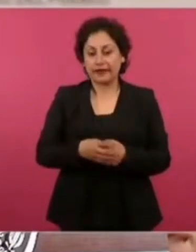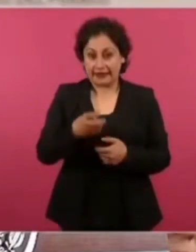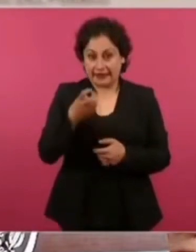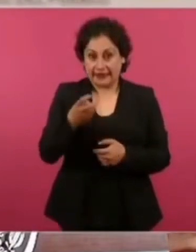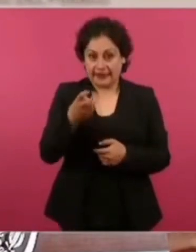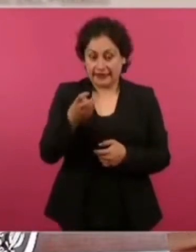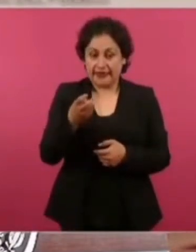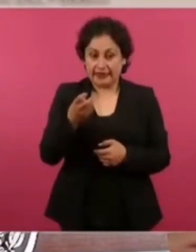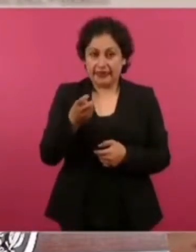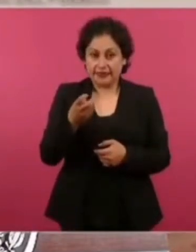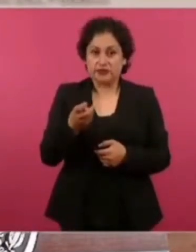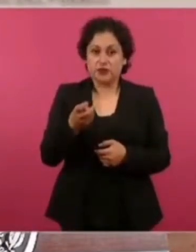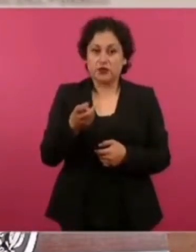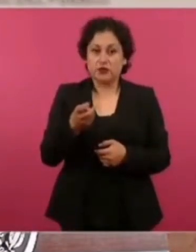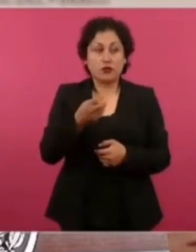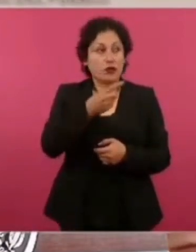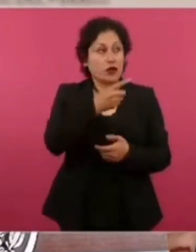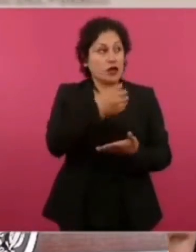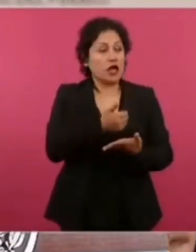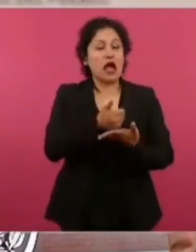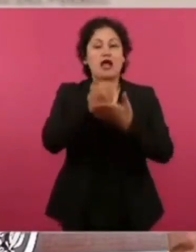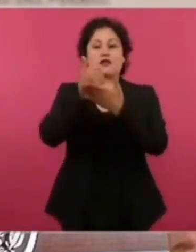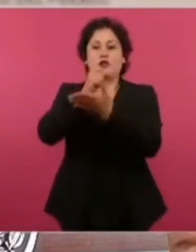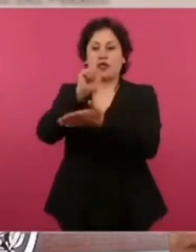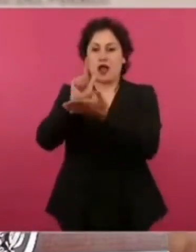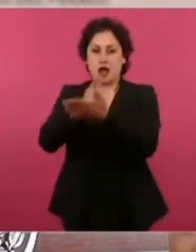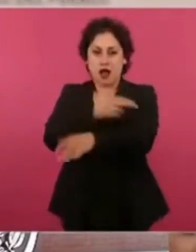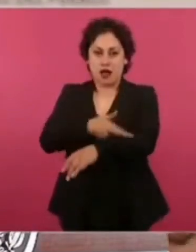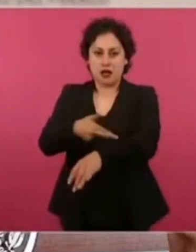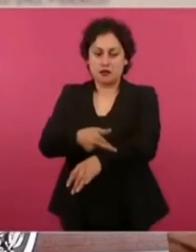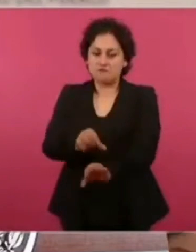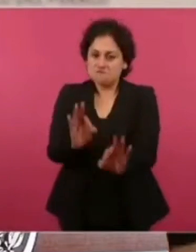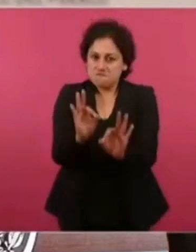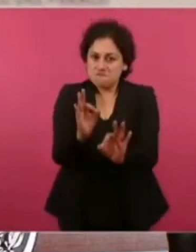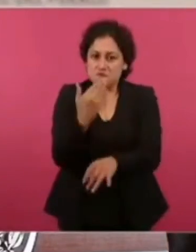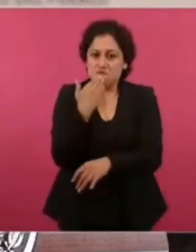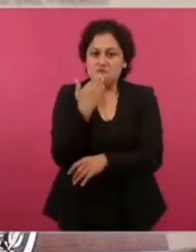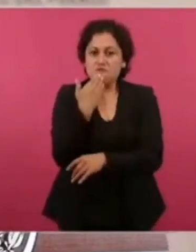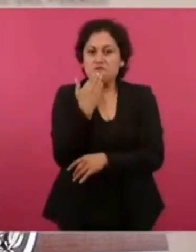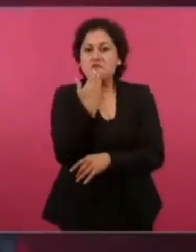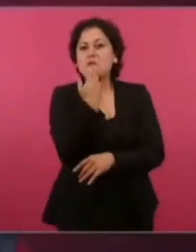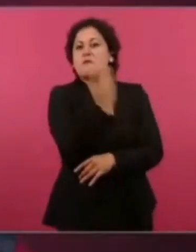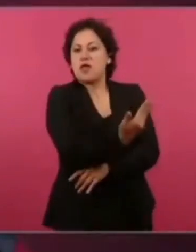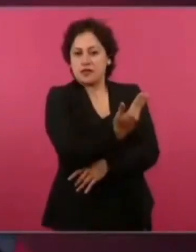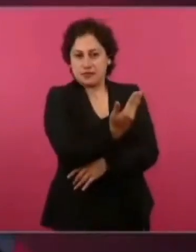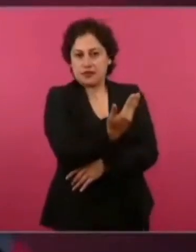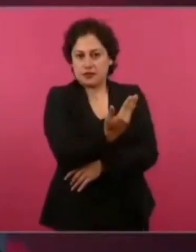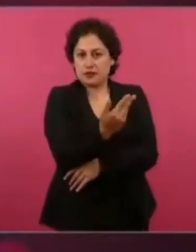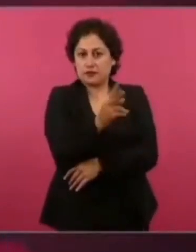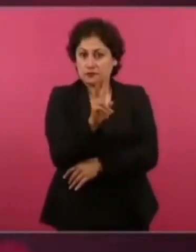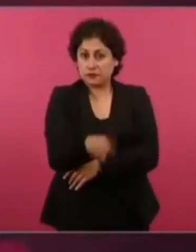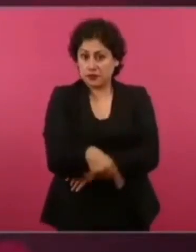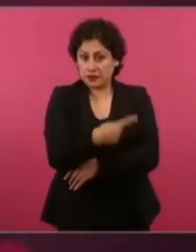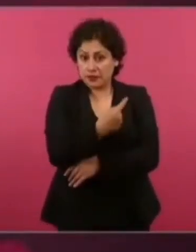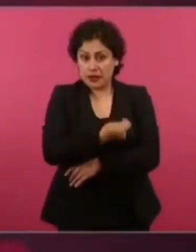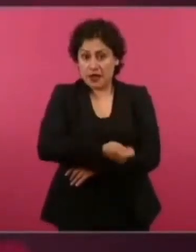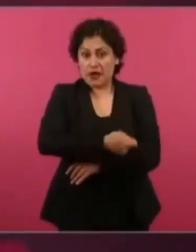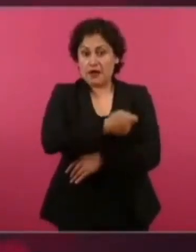buena, es el único presidente de Estados Unidos en los últimos tiempos